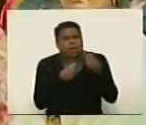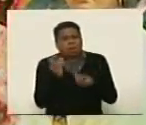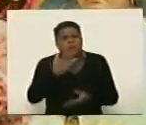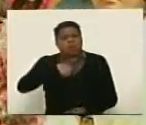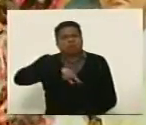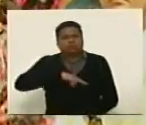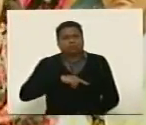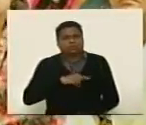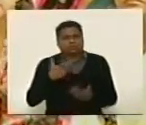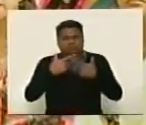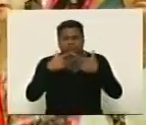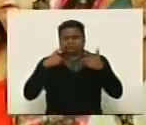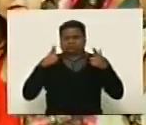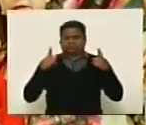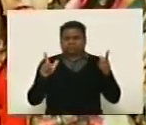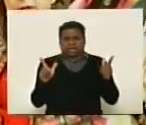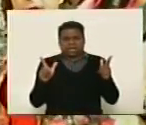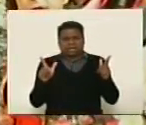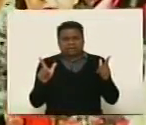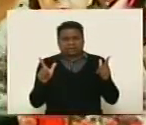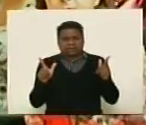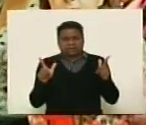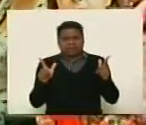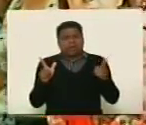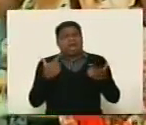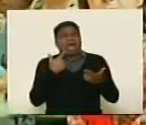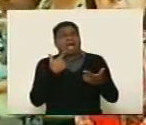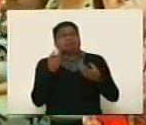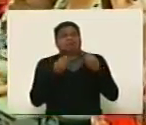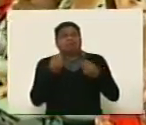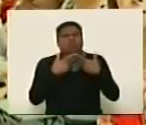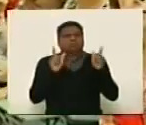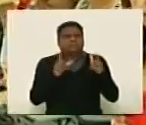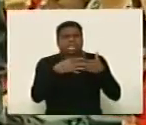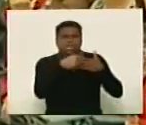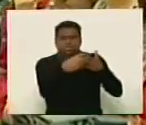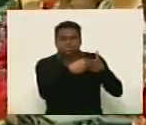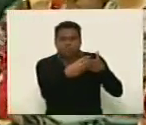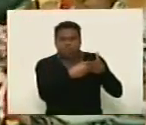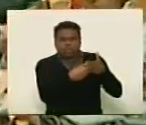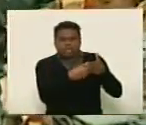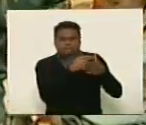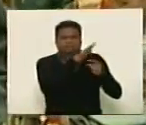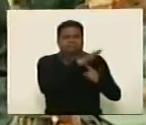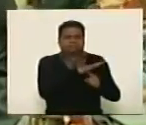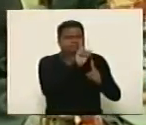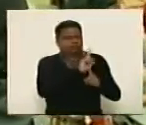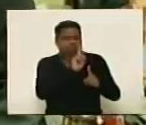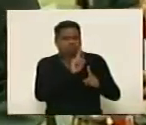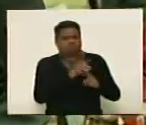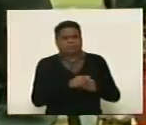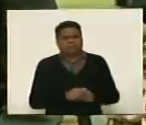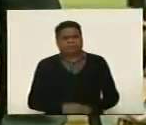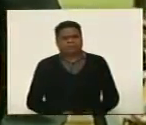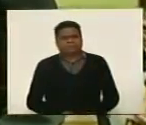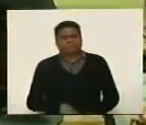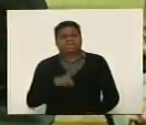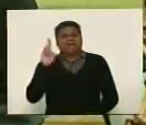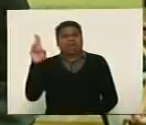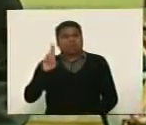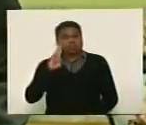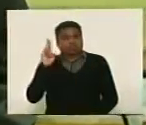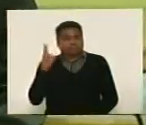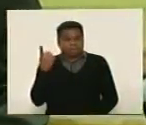nosotros liberarnos de esta divisa llamada dólar. Esta divisa que la han usado